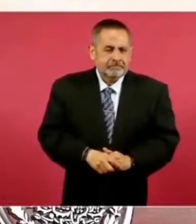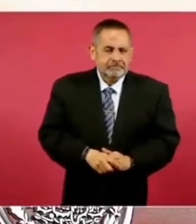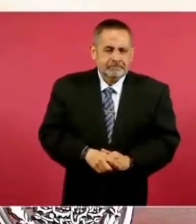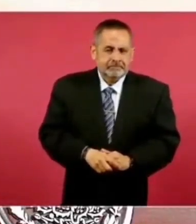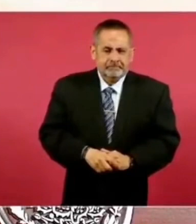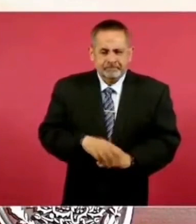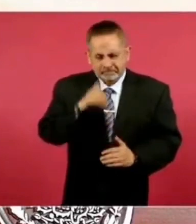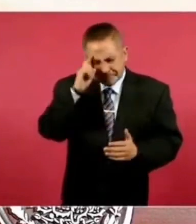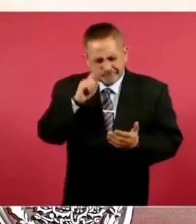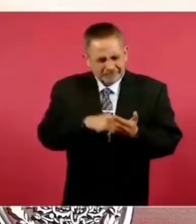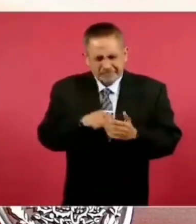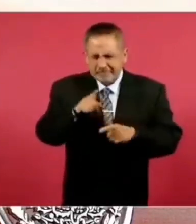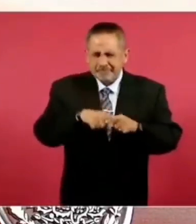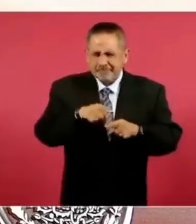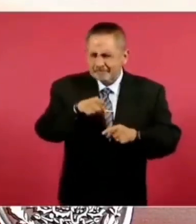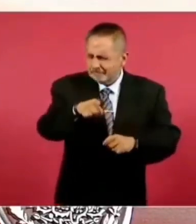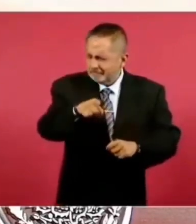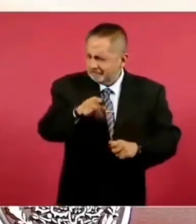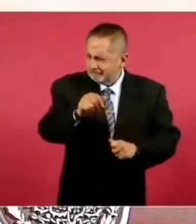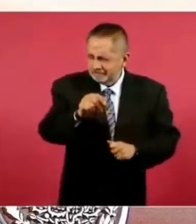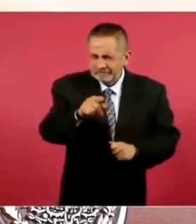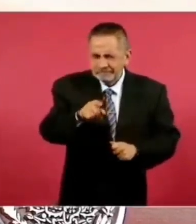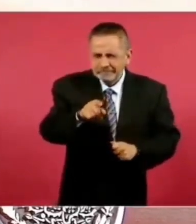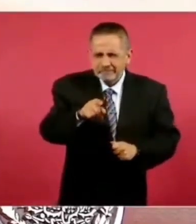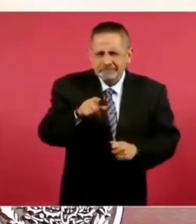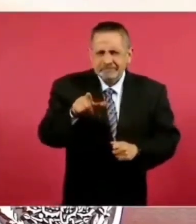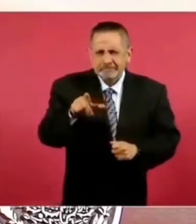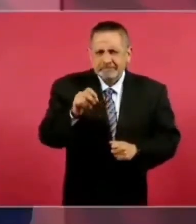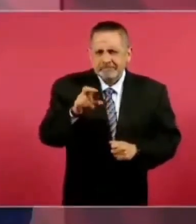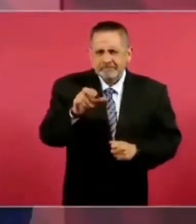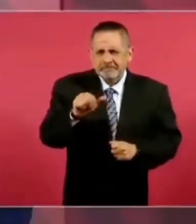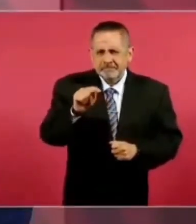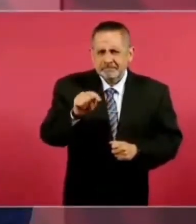creo que hablábamos de Loret de Mola,